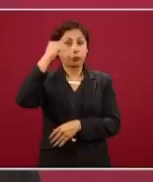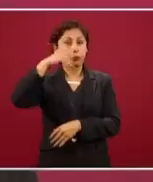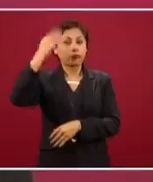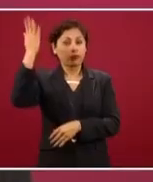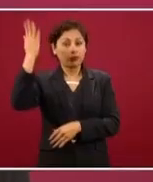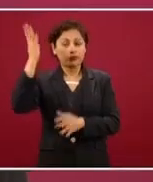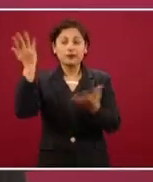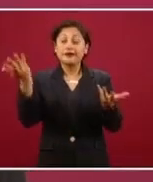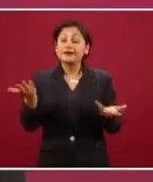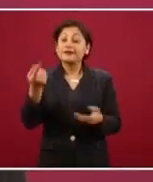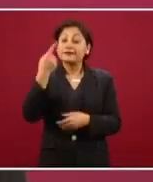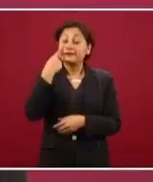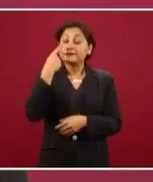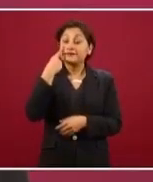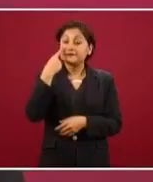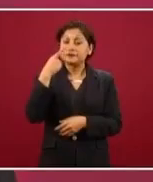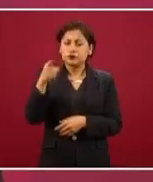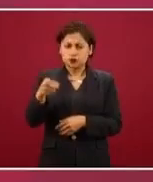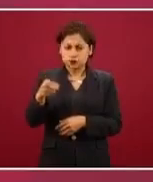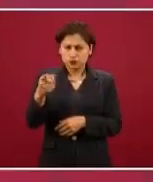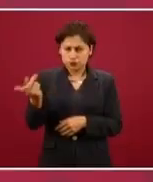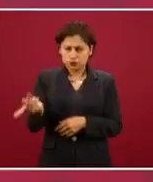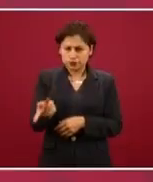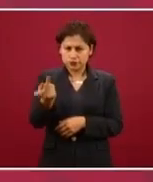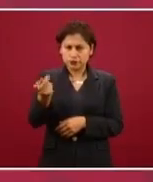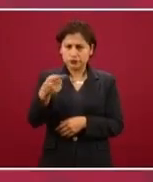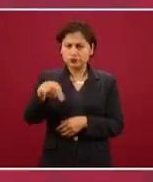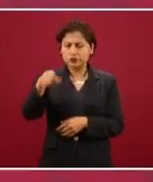¿Saben cuál es